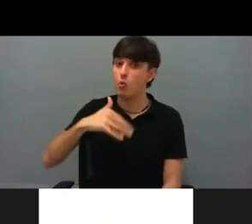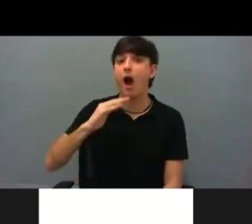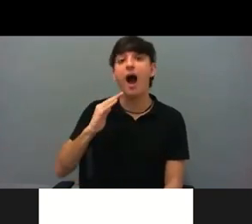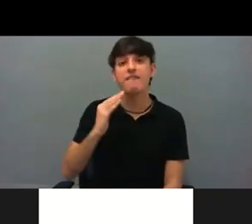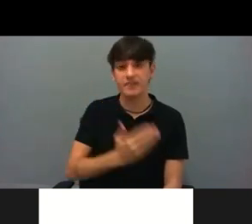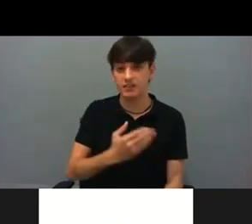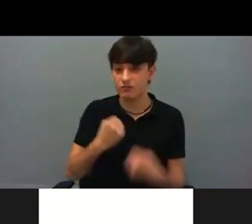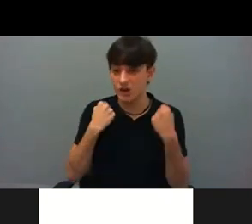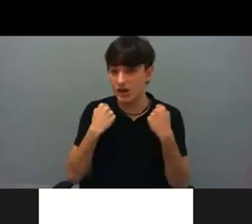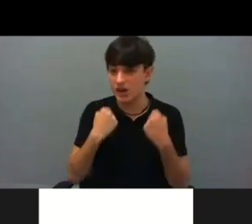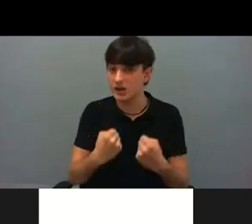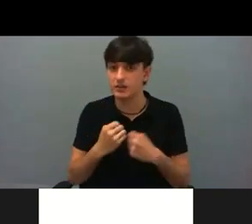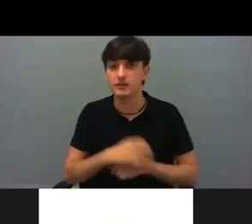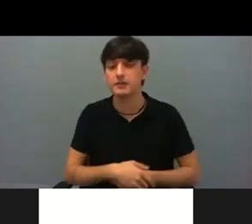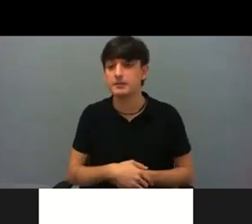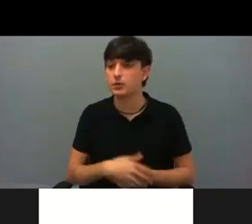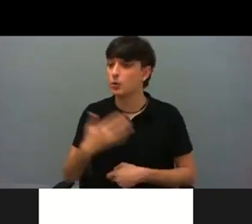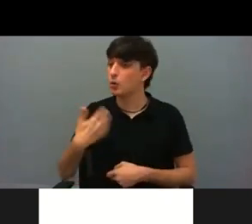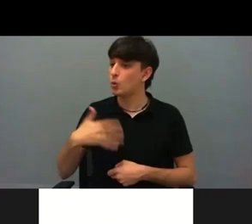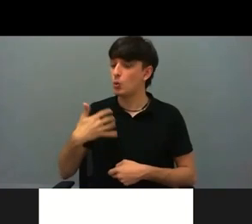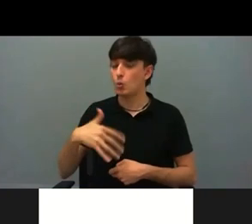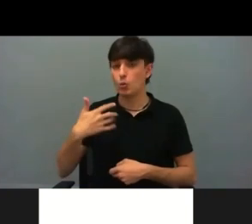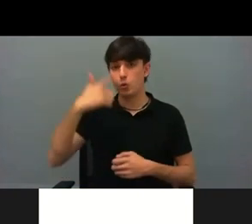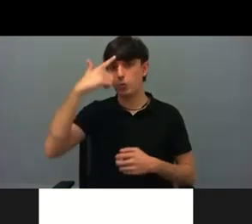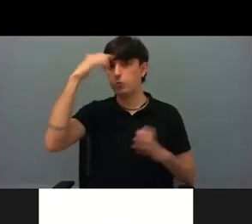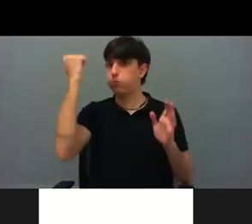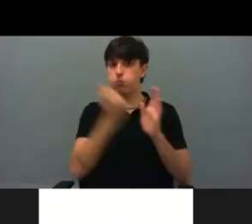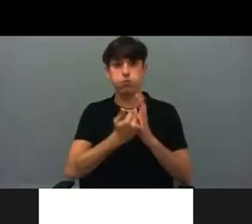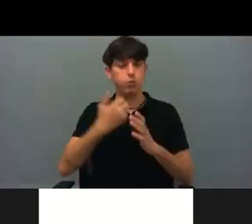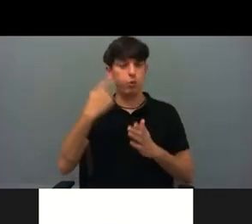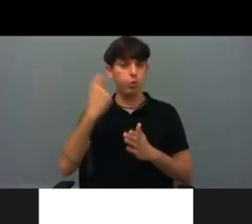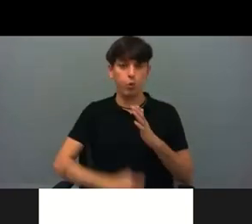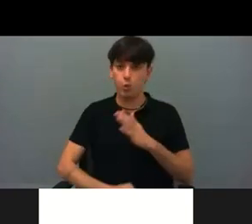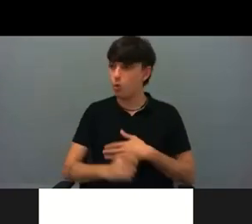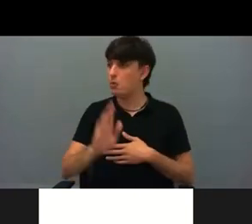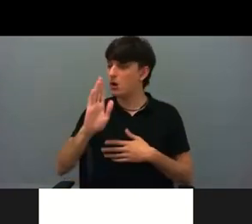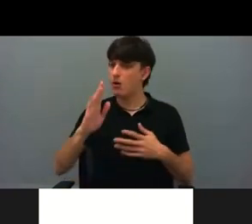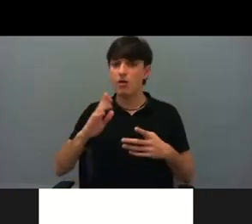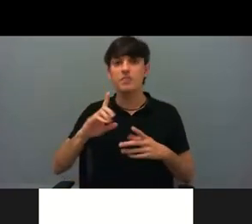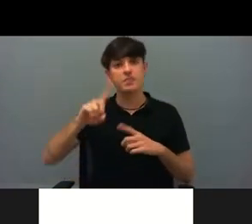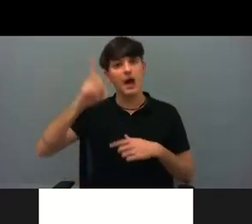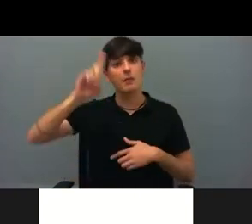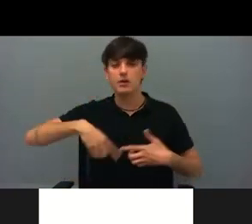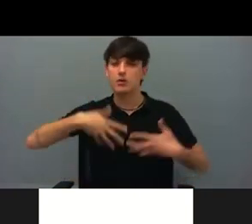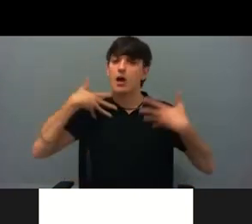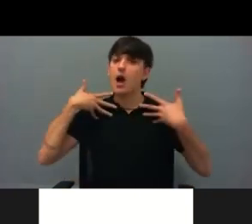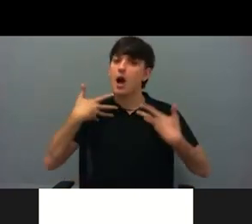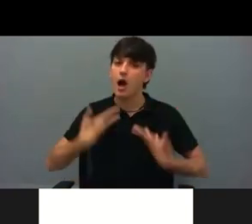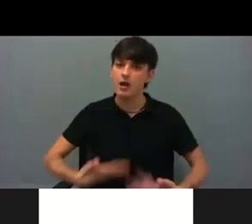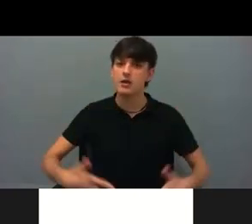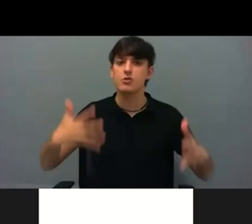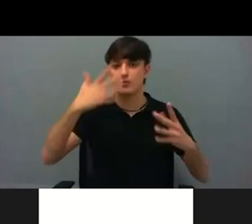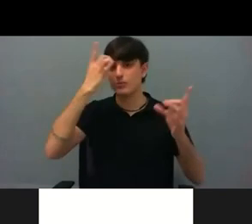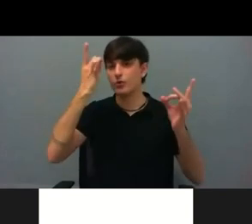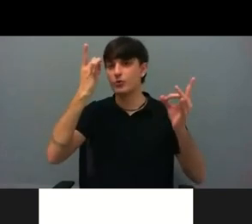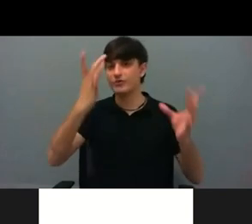¿vale? Y aquello, pues aunque fue un golpe muy duro para nosotros, pero al mismo tiempo fue un alivio muy grande para mí. Así